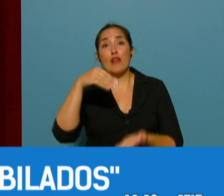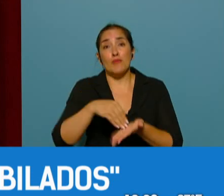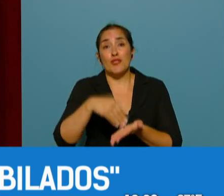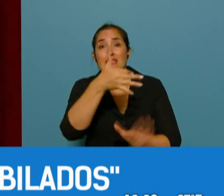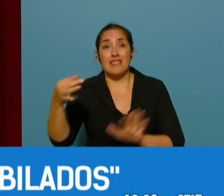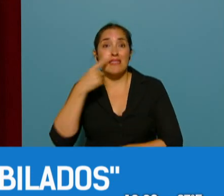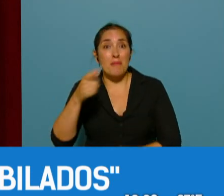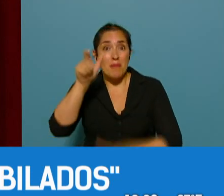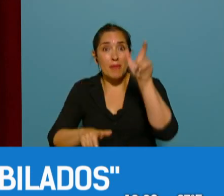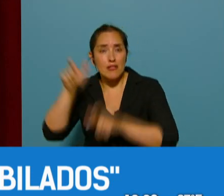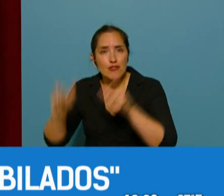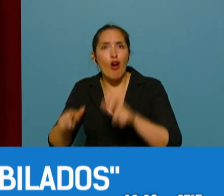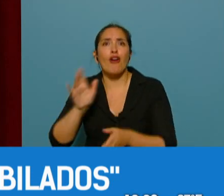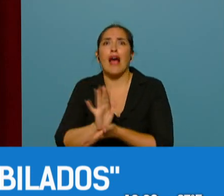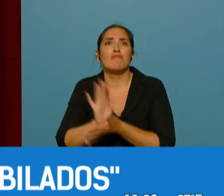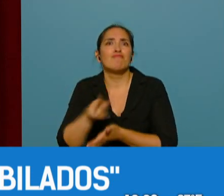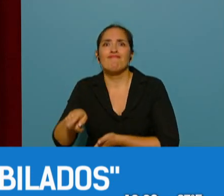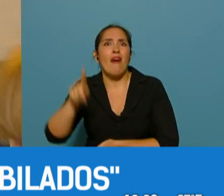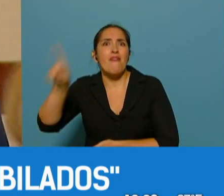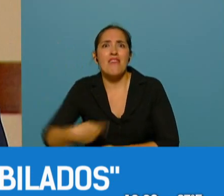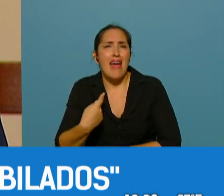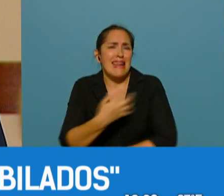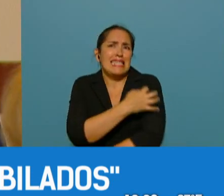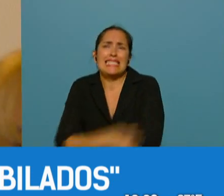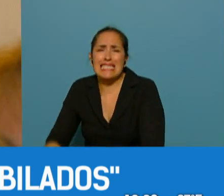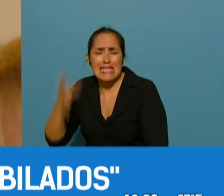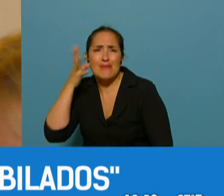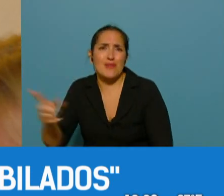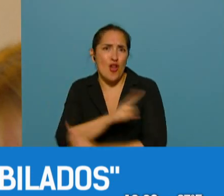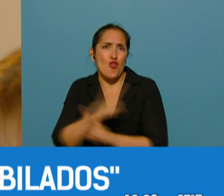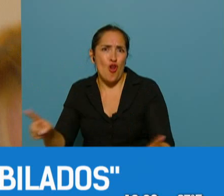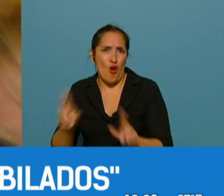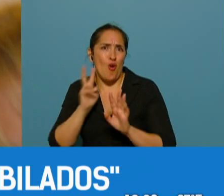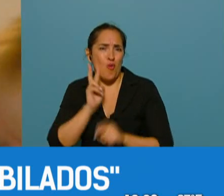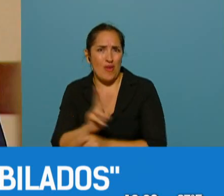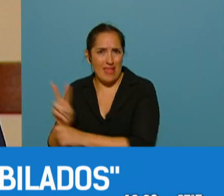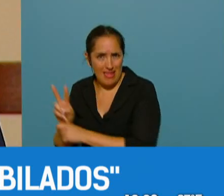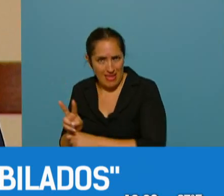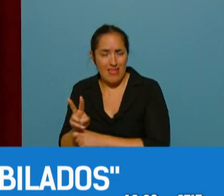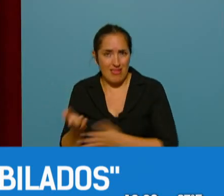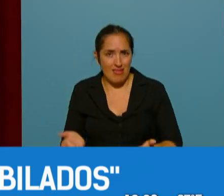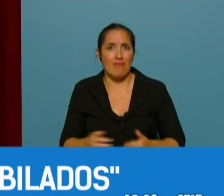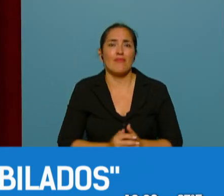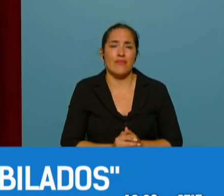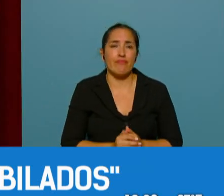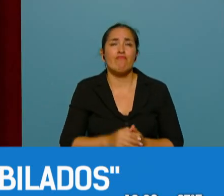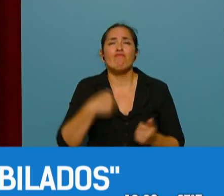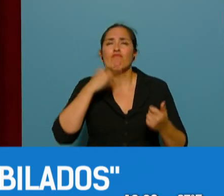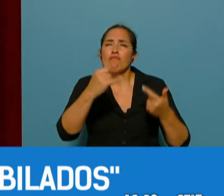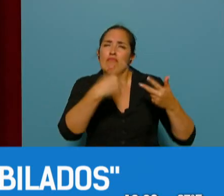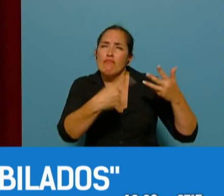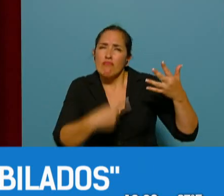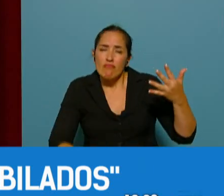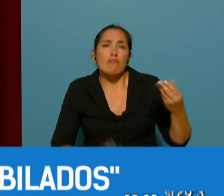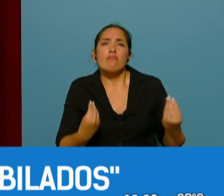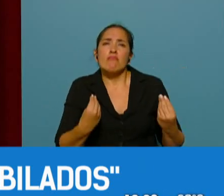4.600.000 personas no quedaran atrapadas en la indigencia. La enumeración de todo lo anterior de ninguna